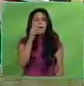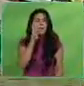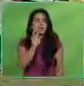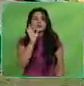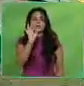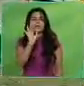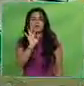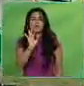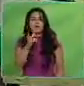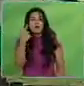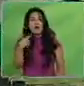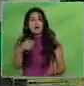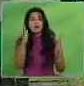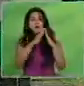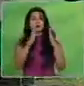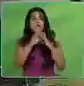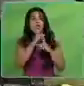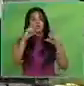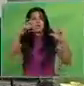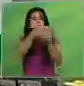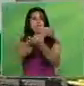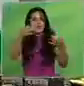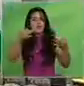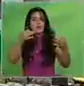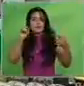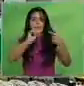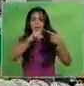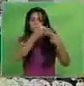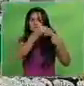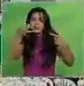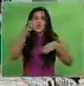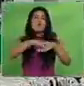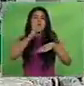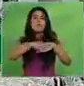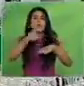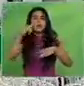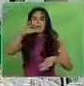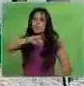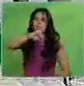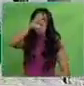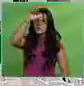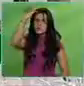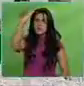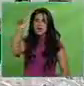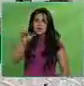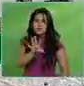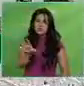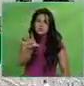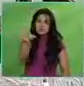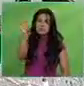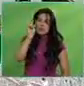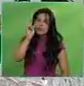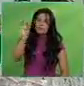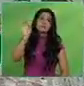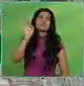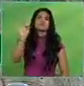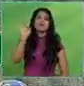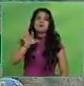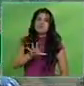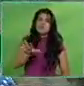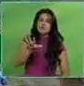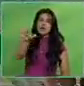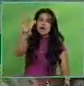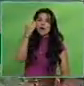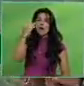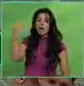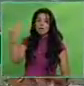este desarrollo tiene muy bien puesto el nombre porque tenemos unas montañas aquí que se ven, que son